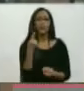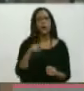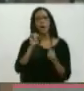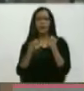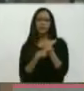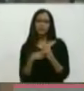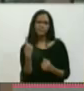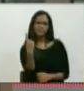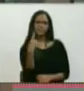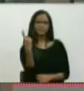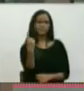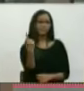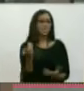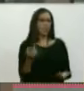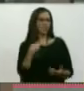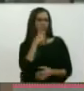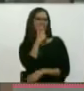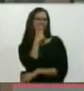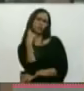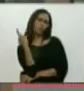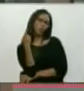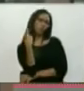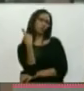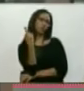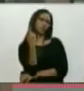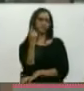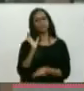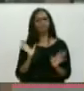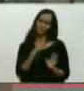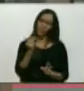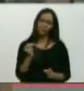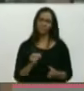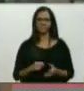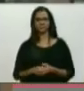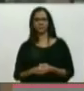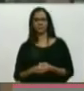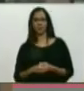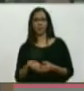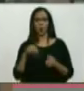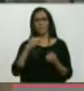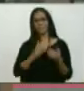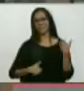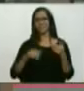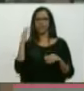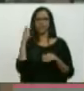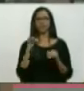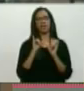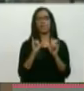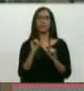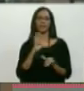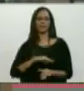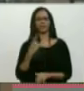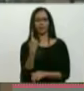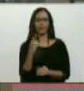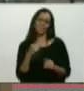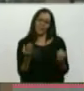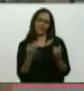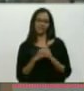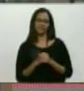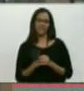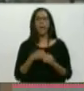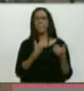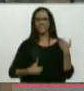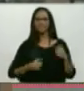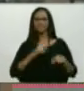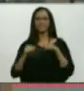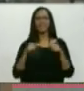Guaidó. Bueno, que uno diga solo, solo, solo, solo. No, con Duque, que es lo mismo que quedarse solo, pero bueno. Duque es el que